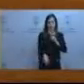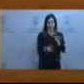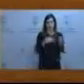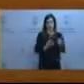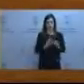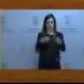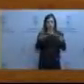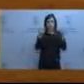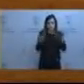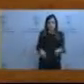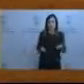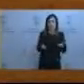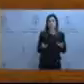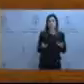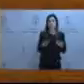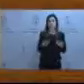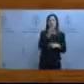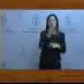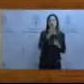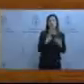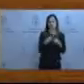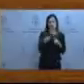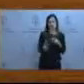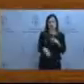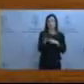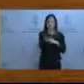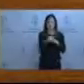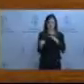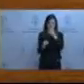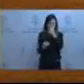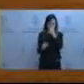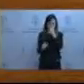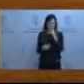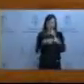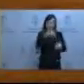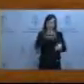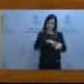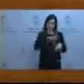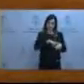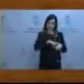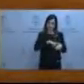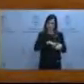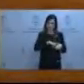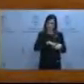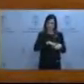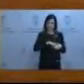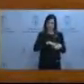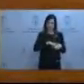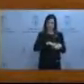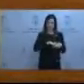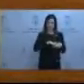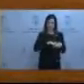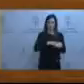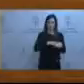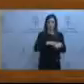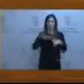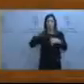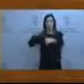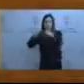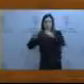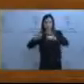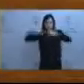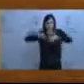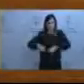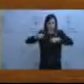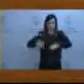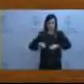dos factores más importantes. El tiempo en que se accede a la desfibrilación, y